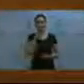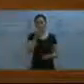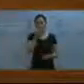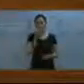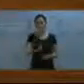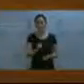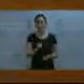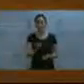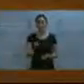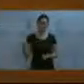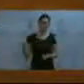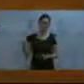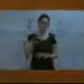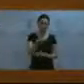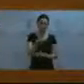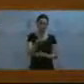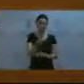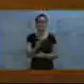salen estas líneas aéreas? Hay